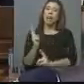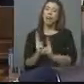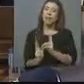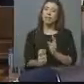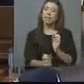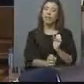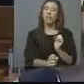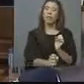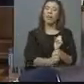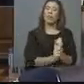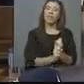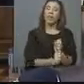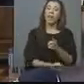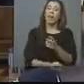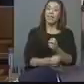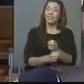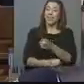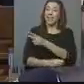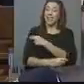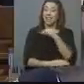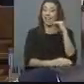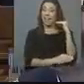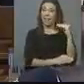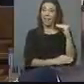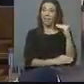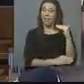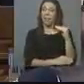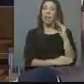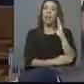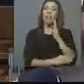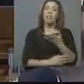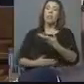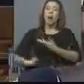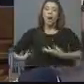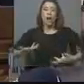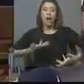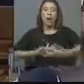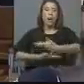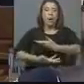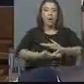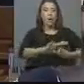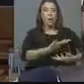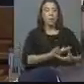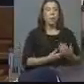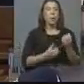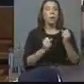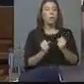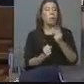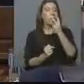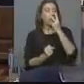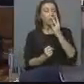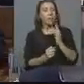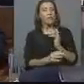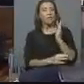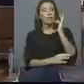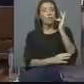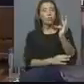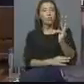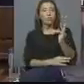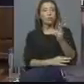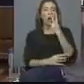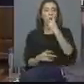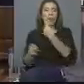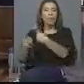entre trabajadores y empleadores desde el mundo de la cooperación, que puedan mirar juntos el futuro, que puedan reconocer